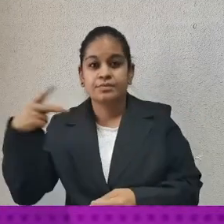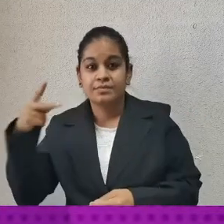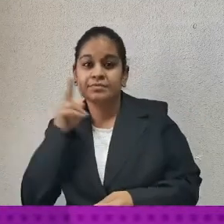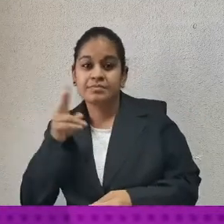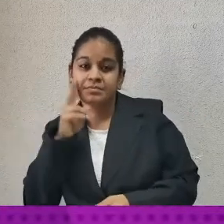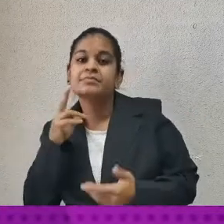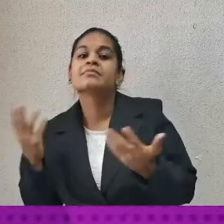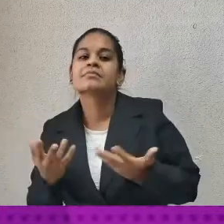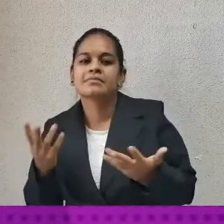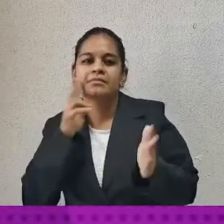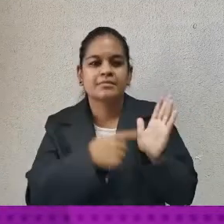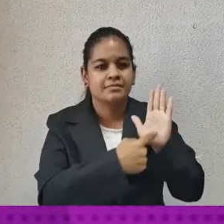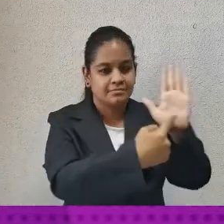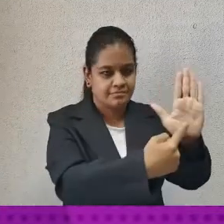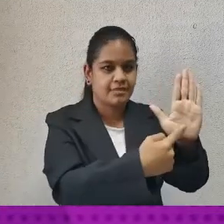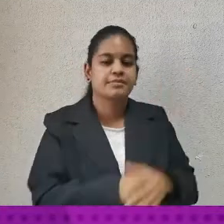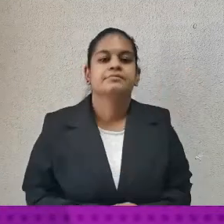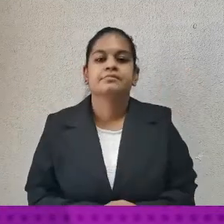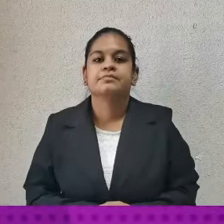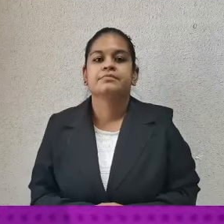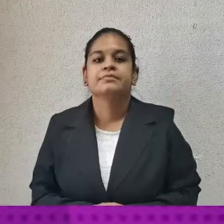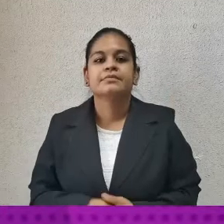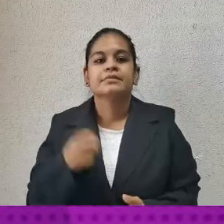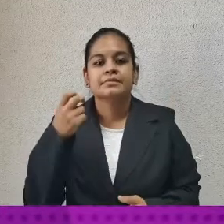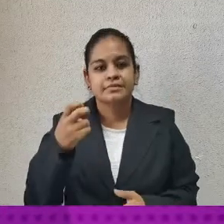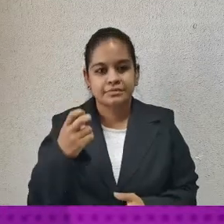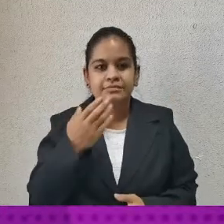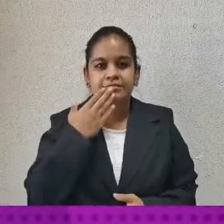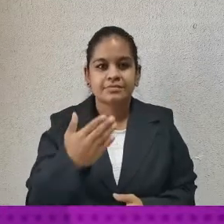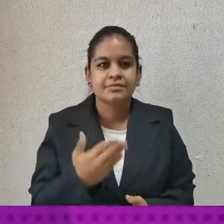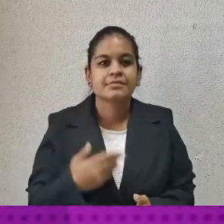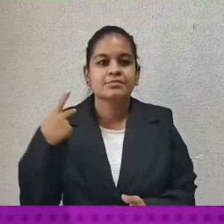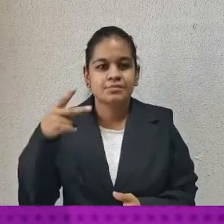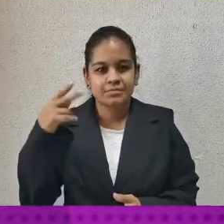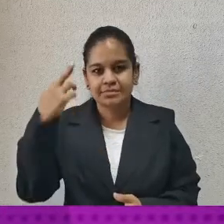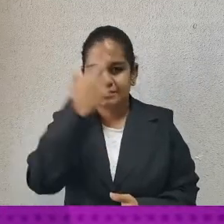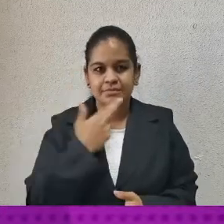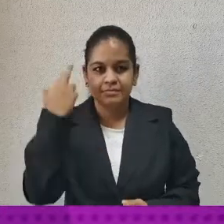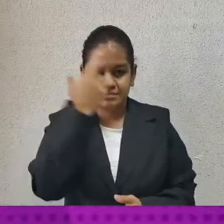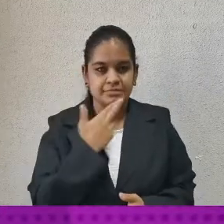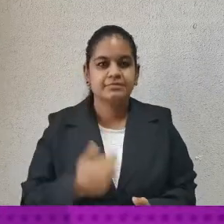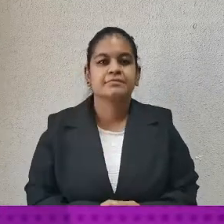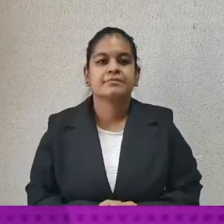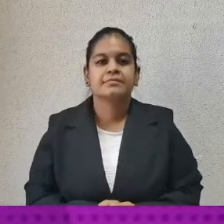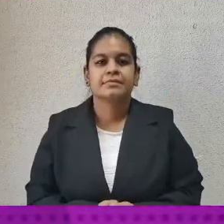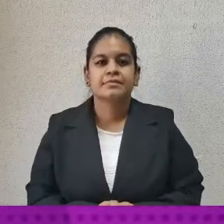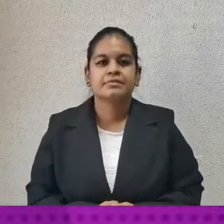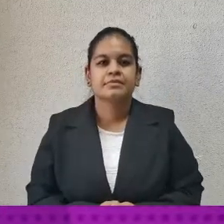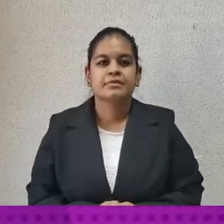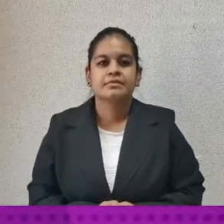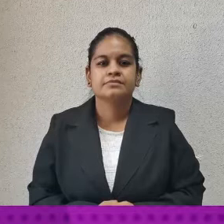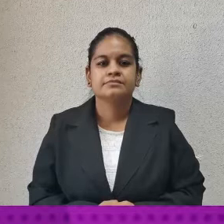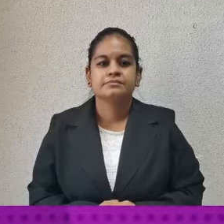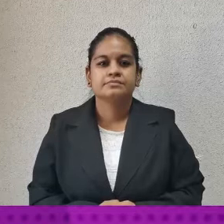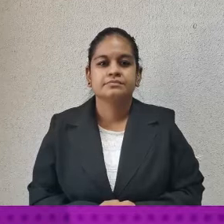las cuales ellos estimen necesarios para poder comprobar su dicho. En ese sentido,